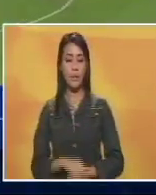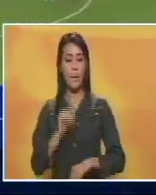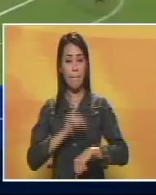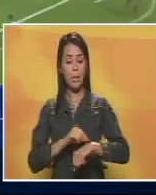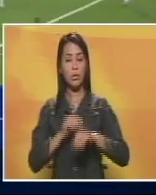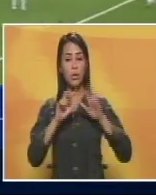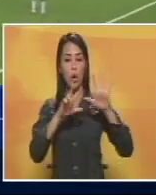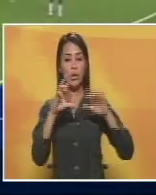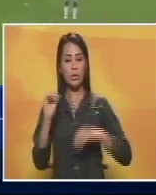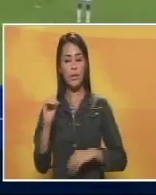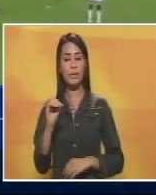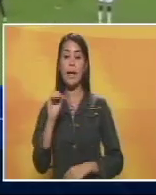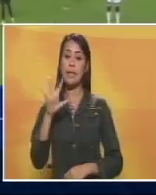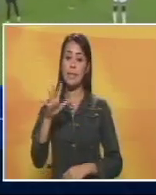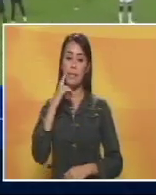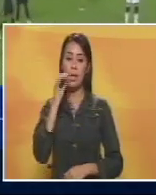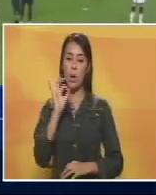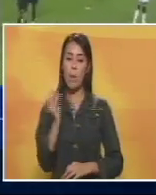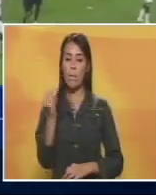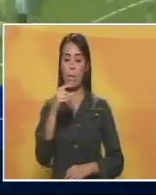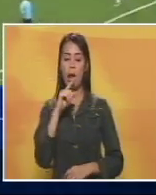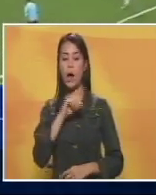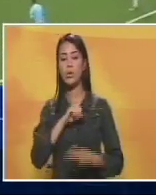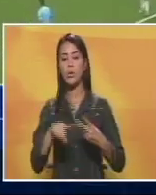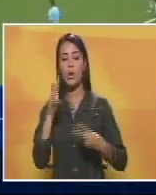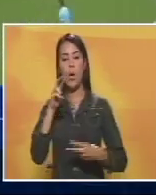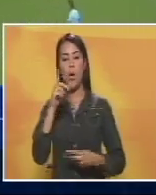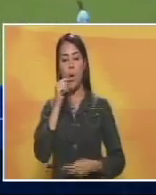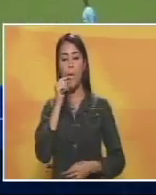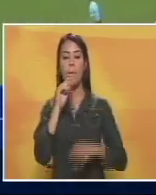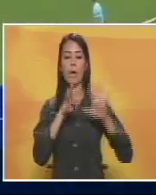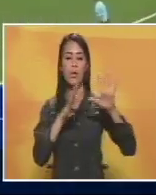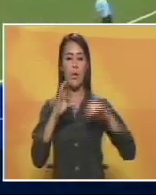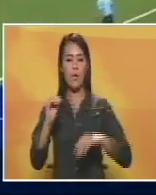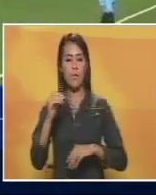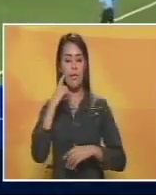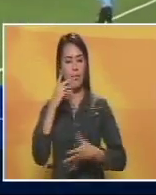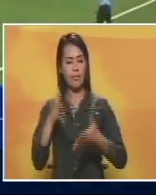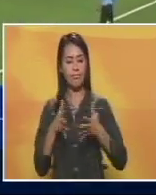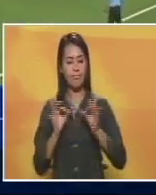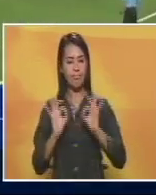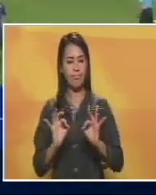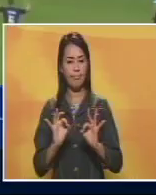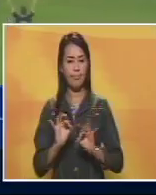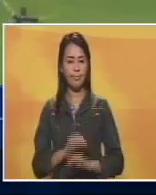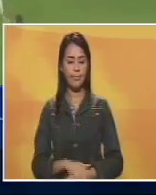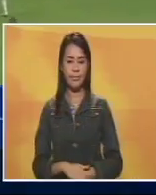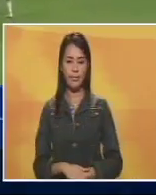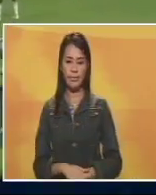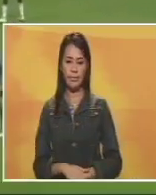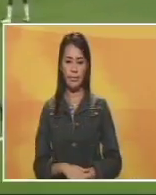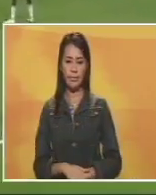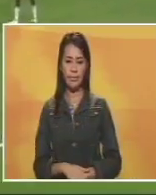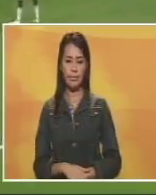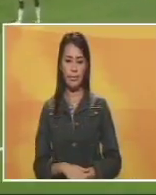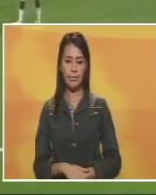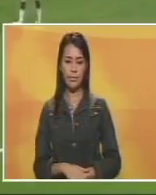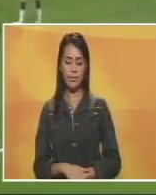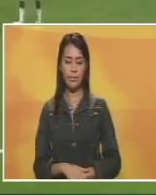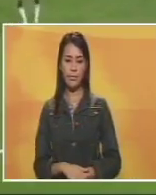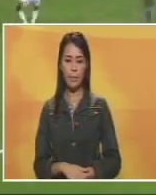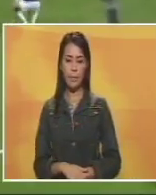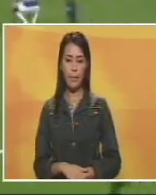minuto 85 con este bombazo y Matías Vecino al 90 obraron la vuelta al marcador para los nerazzurros.